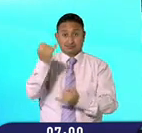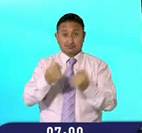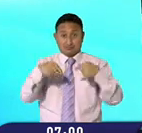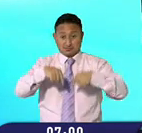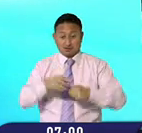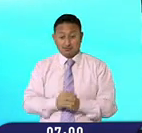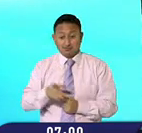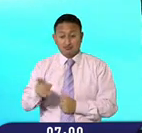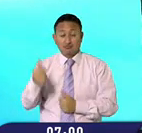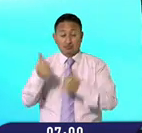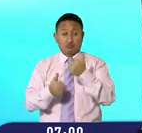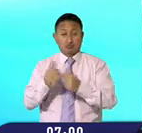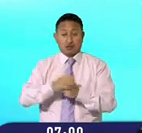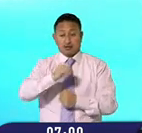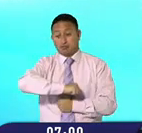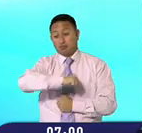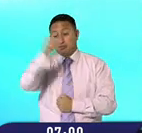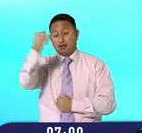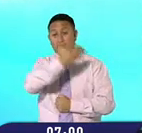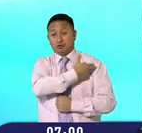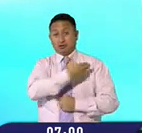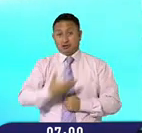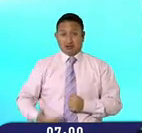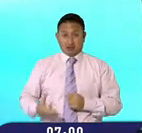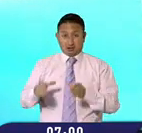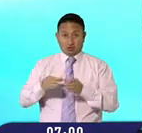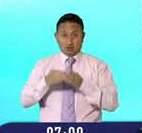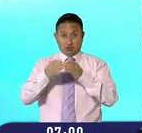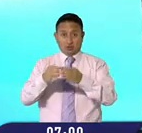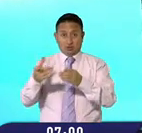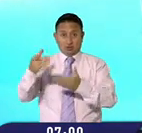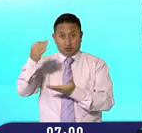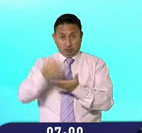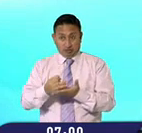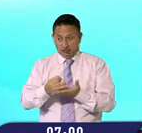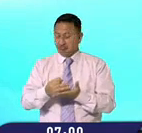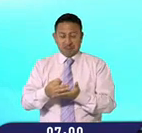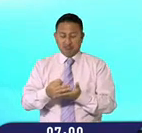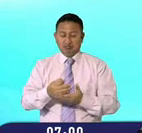la presidencia del movimiento indígena allá en Cotopaxi. Le contamos.